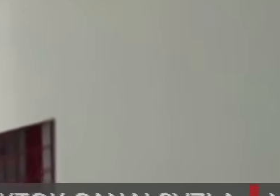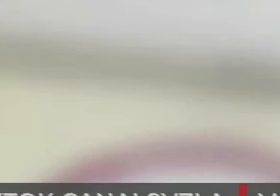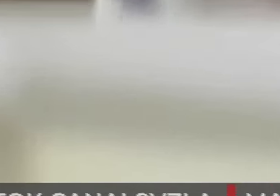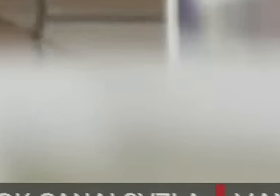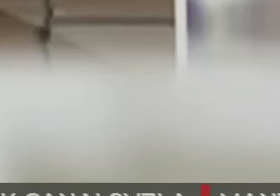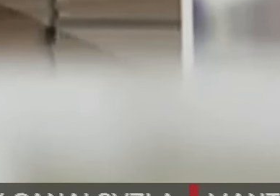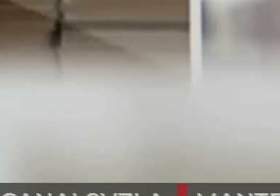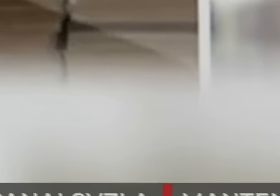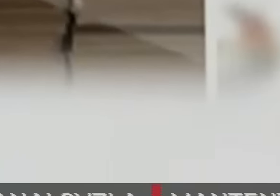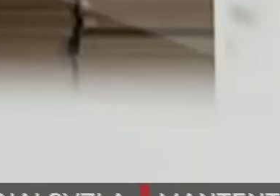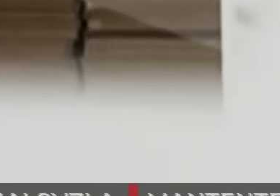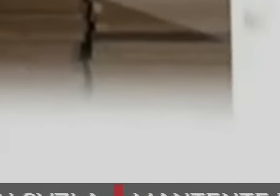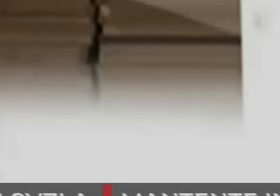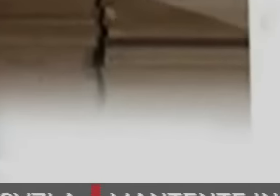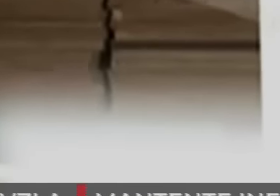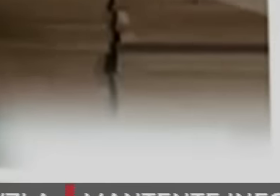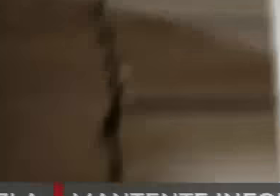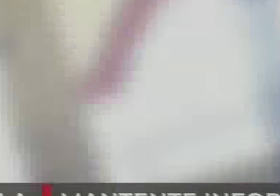las comunidades.